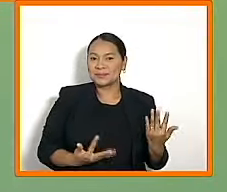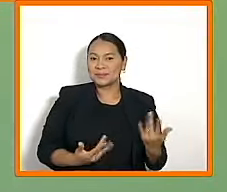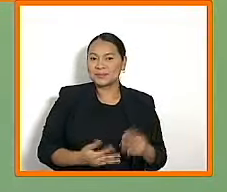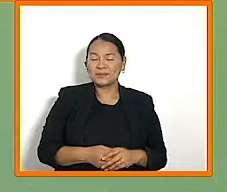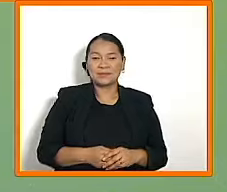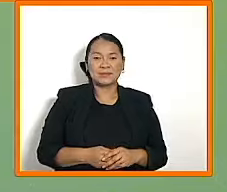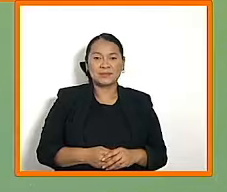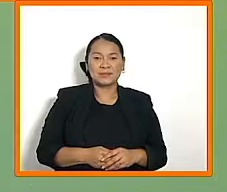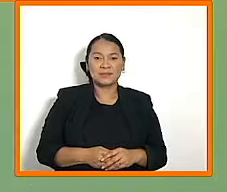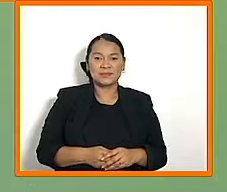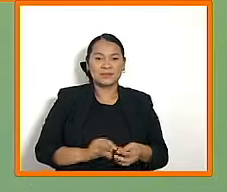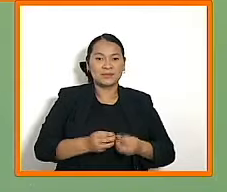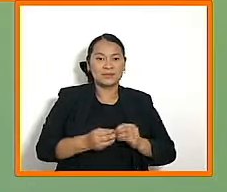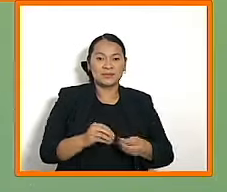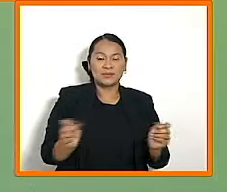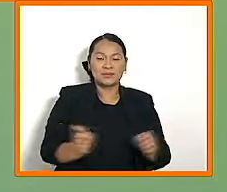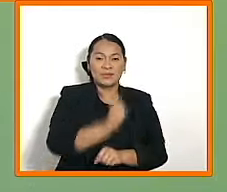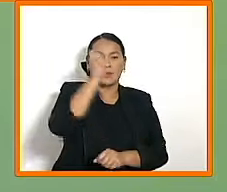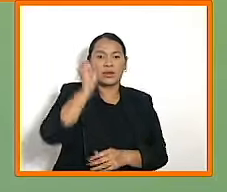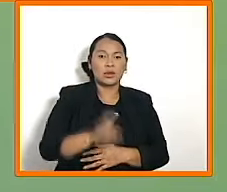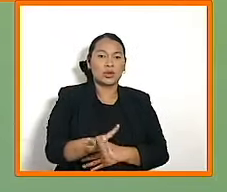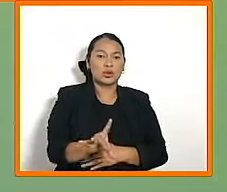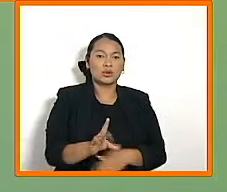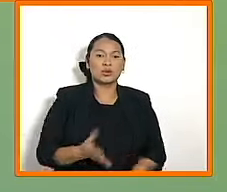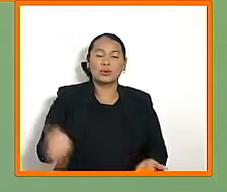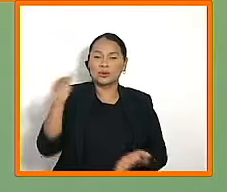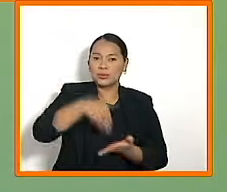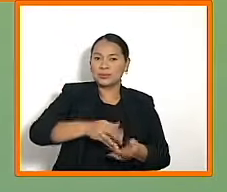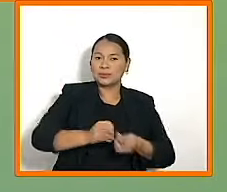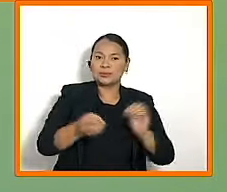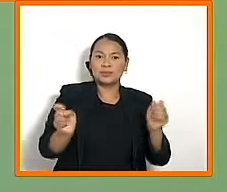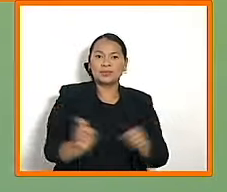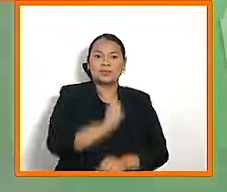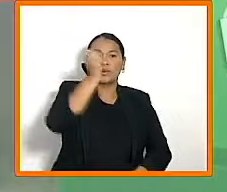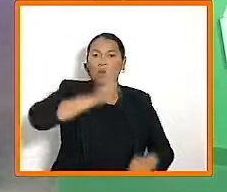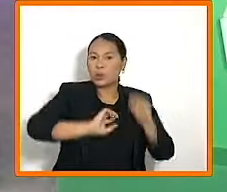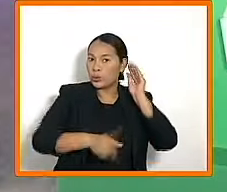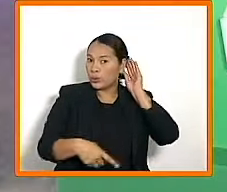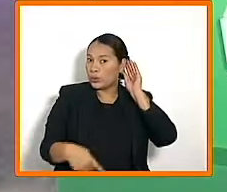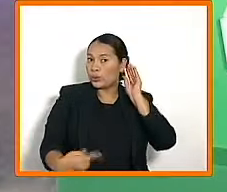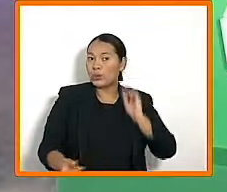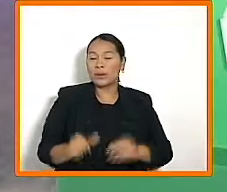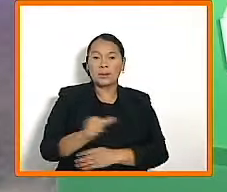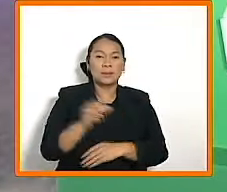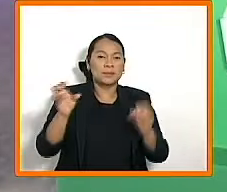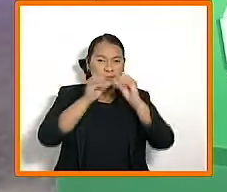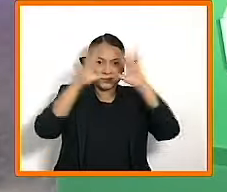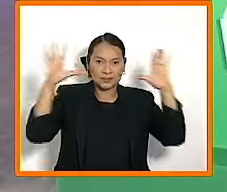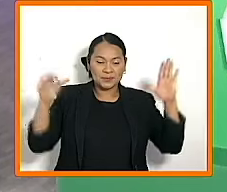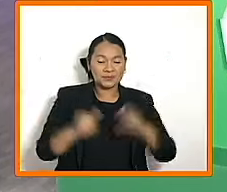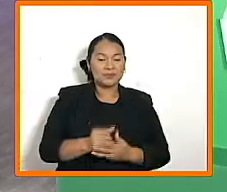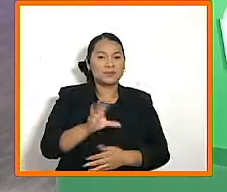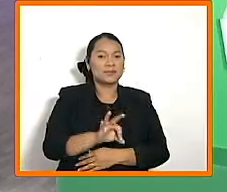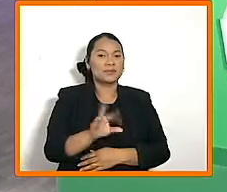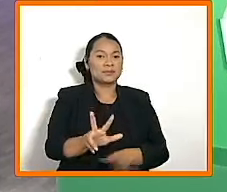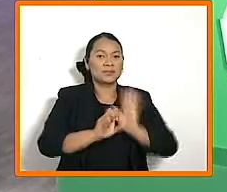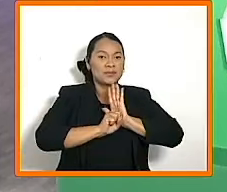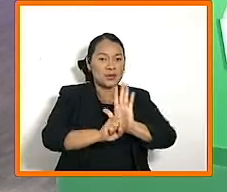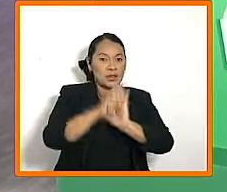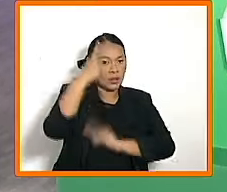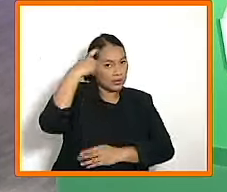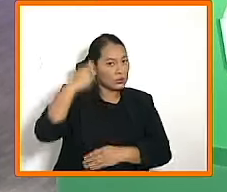suerte porque este es el ocho número favorecido para diaria en esta mañana de martes es el 93 con su símbolo de sueños